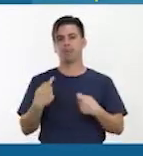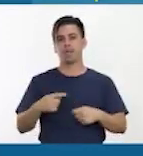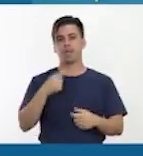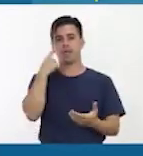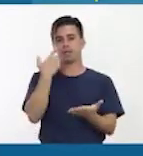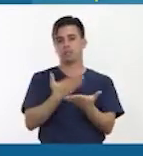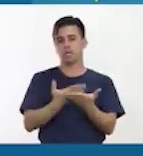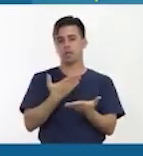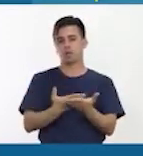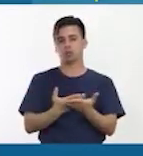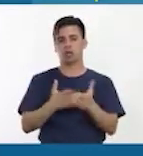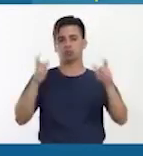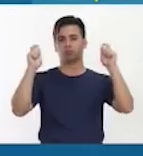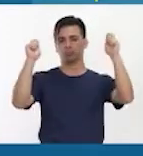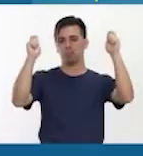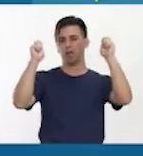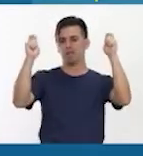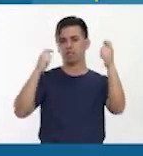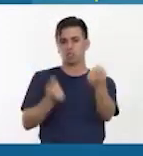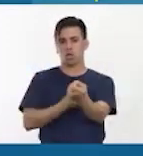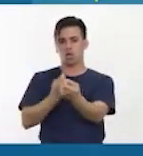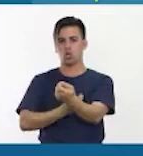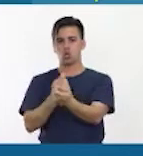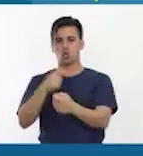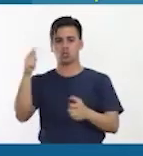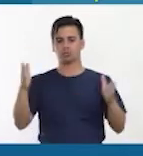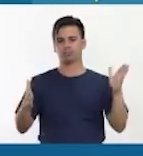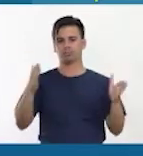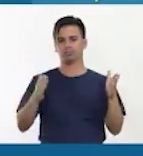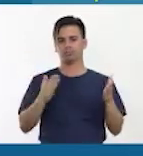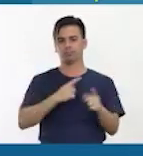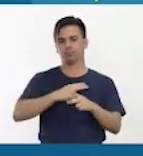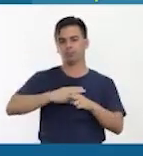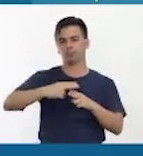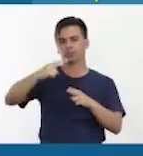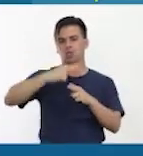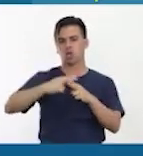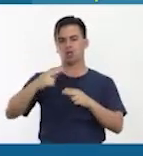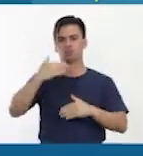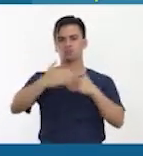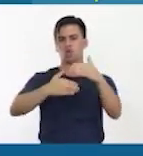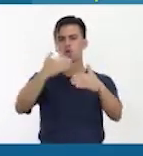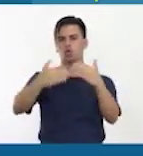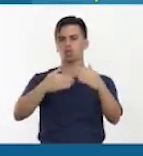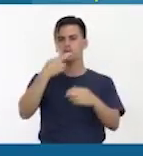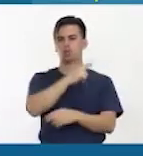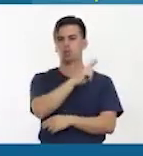las manifestaciones de lucha en este periodo dan continuidad histórica al proceso revolucionario